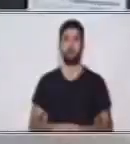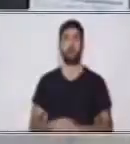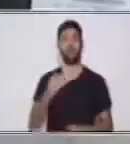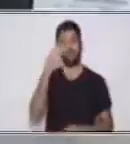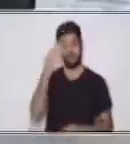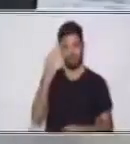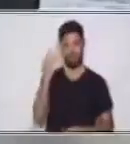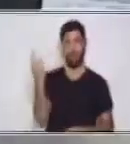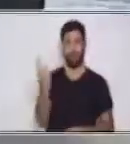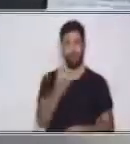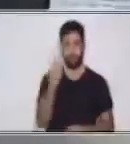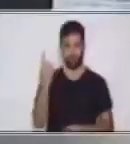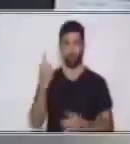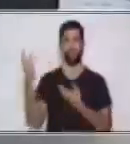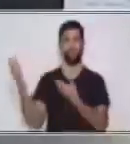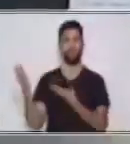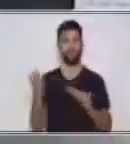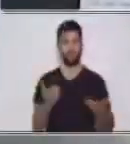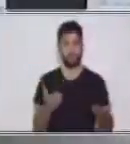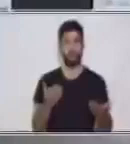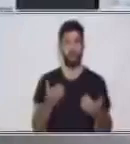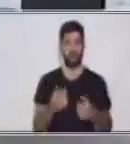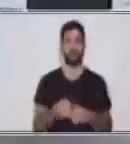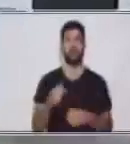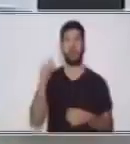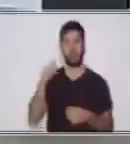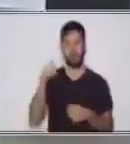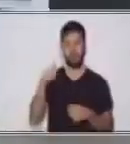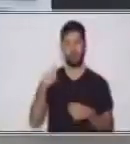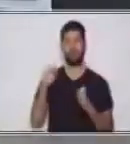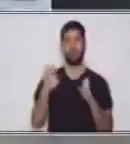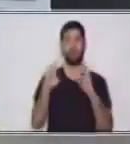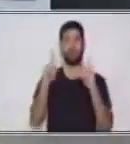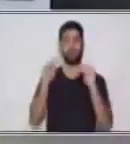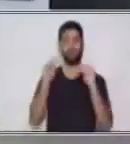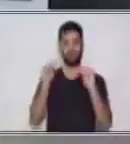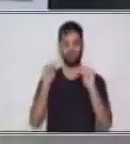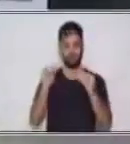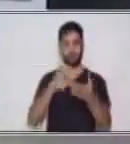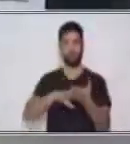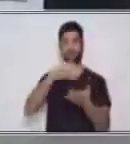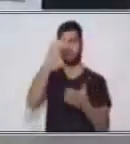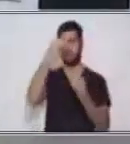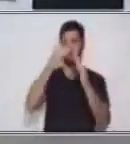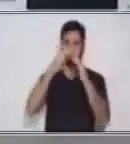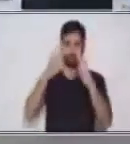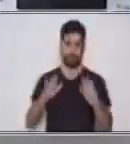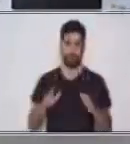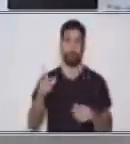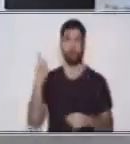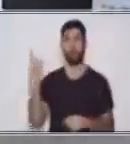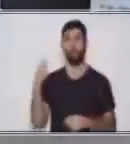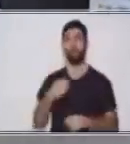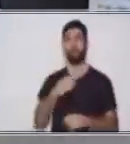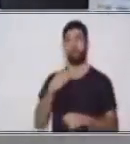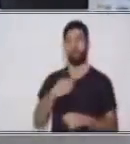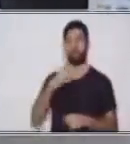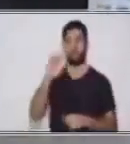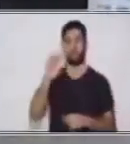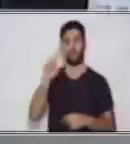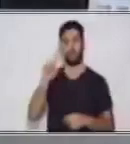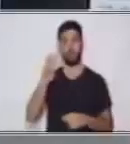Saludos cordiales, bienvenido y bienvenida a este programa educativo Aprendo en Casa. Soy Edwin Espardo Contreras